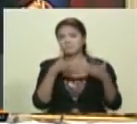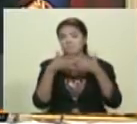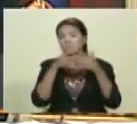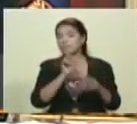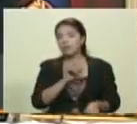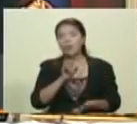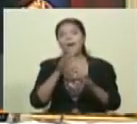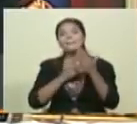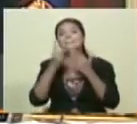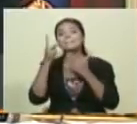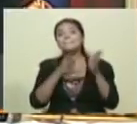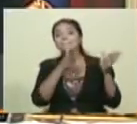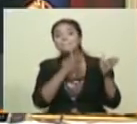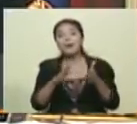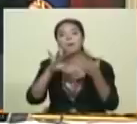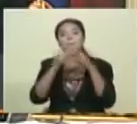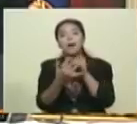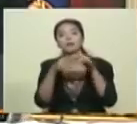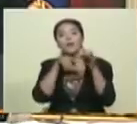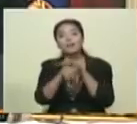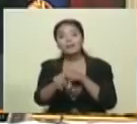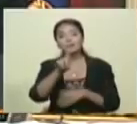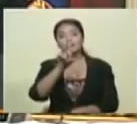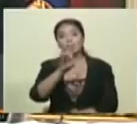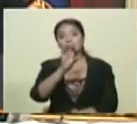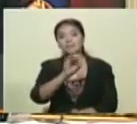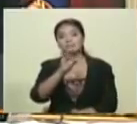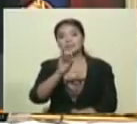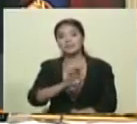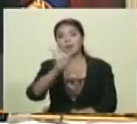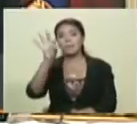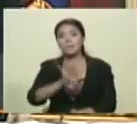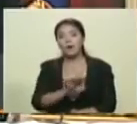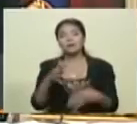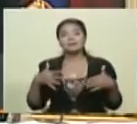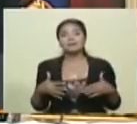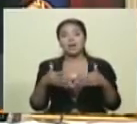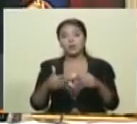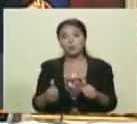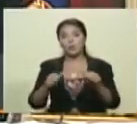plan barrio adentro 100%. Salud, educación,